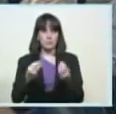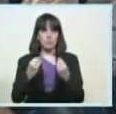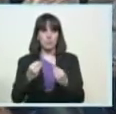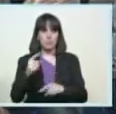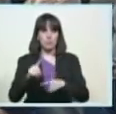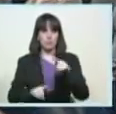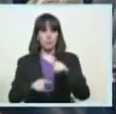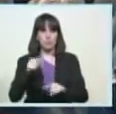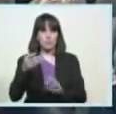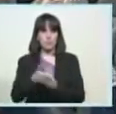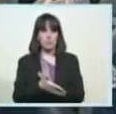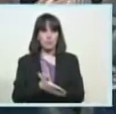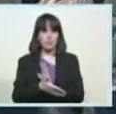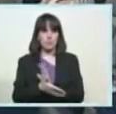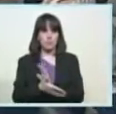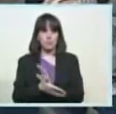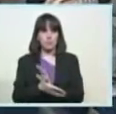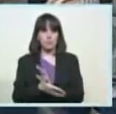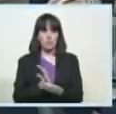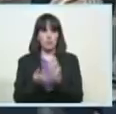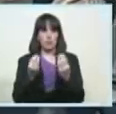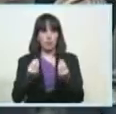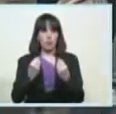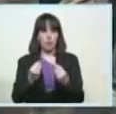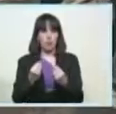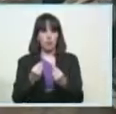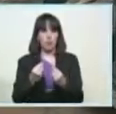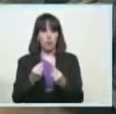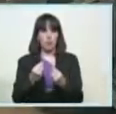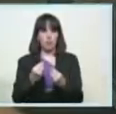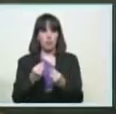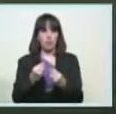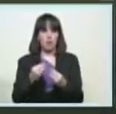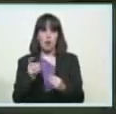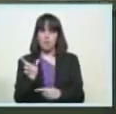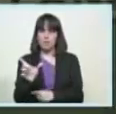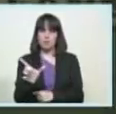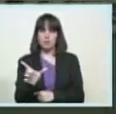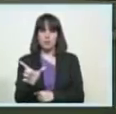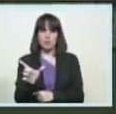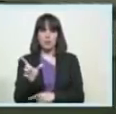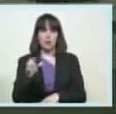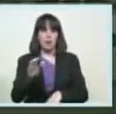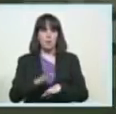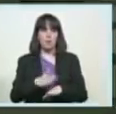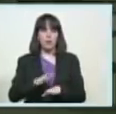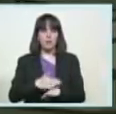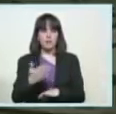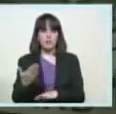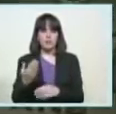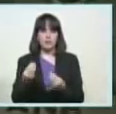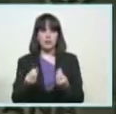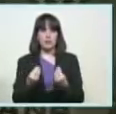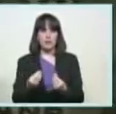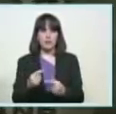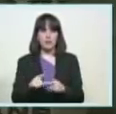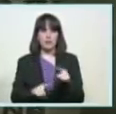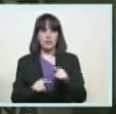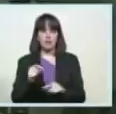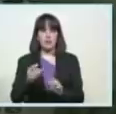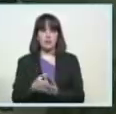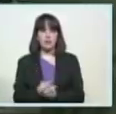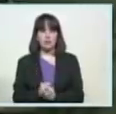yo este debate lo voy a llevar al congreso del partido socialista unido de venezuela porque sé que desde las bases nuestros